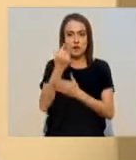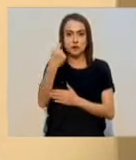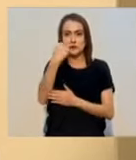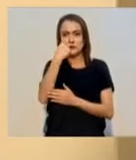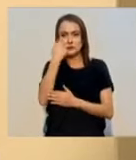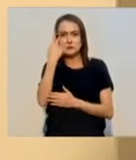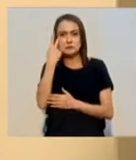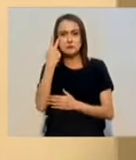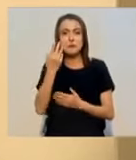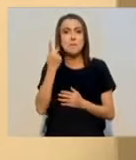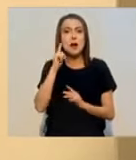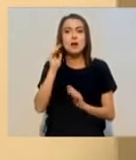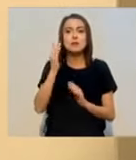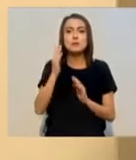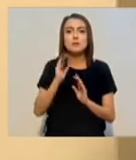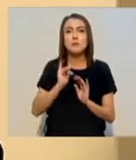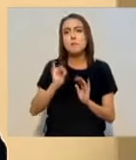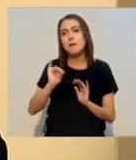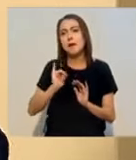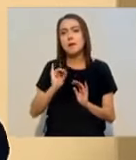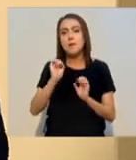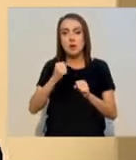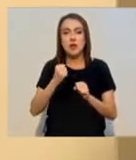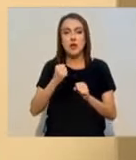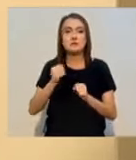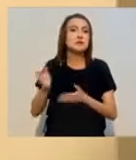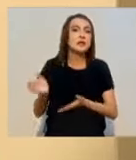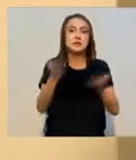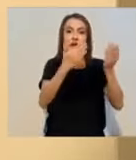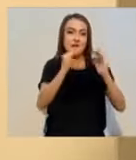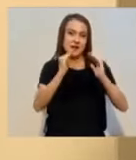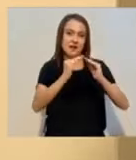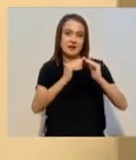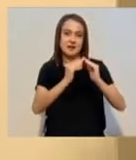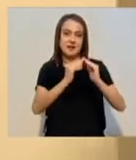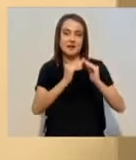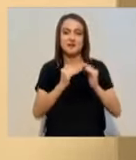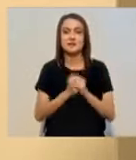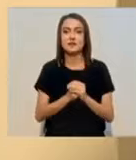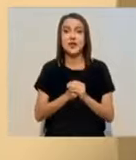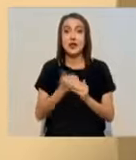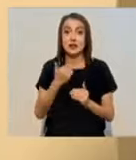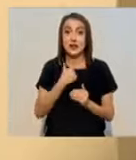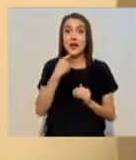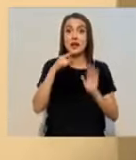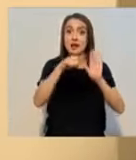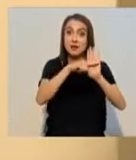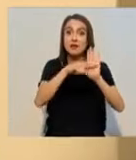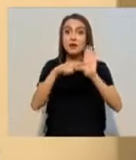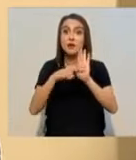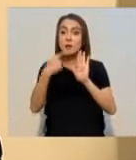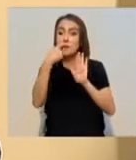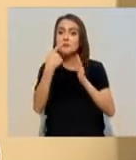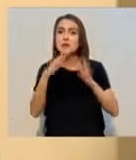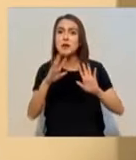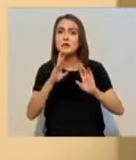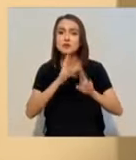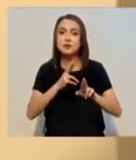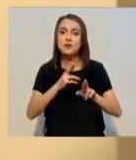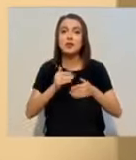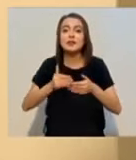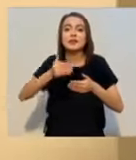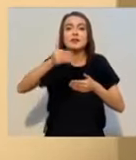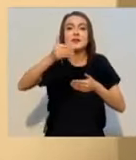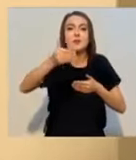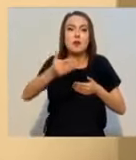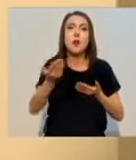que la definición para dar de alta de una persona era que tuviera 2 pruebas negativas y que más